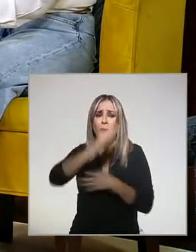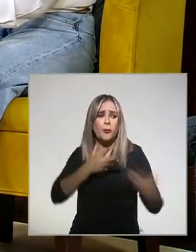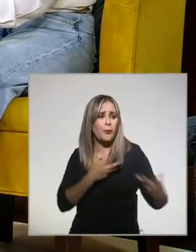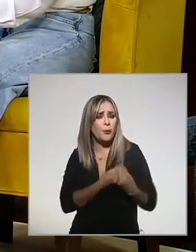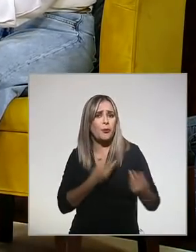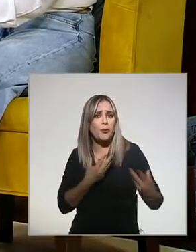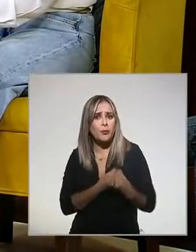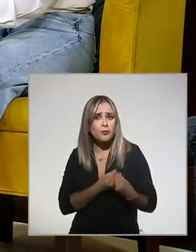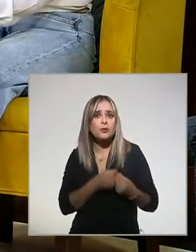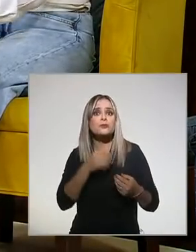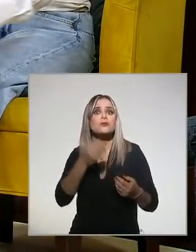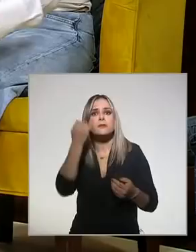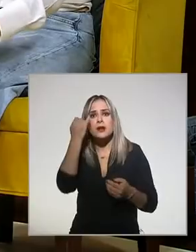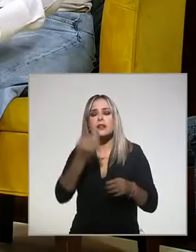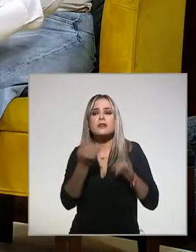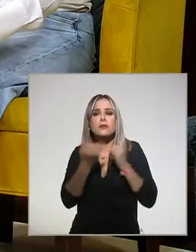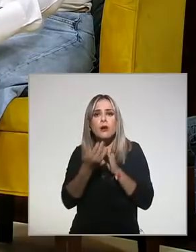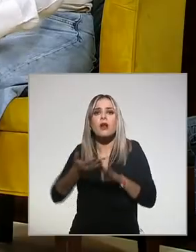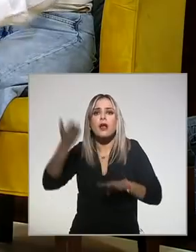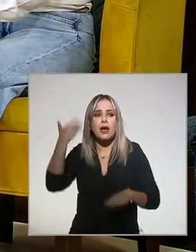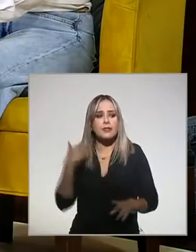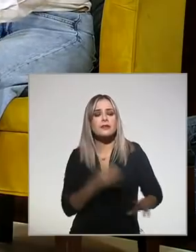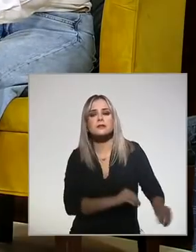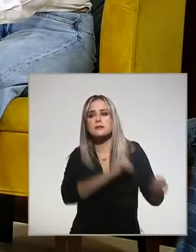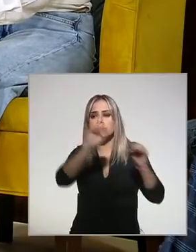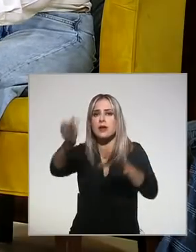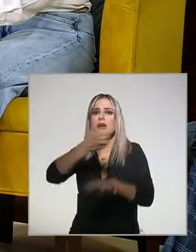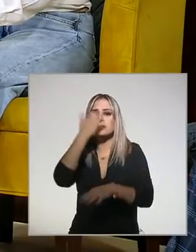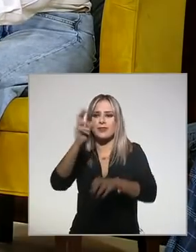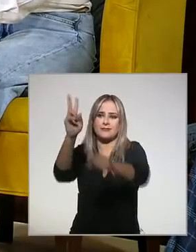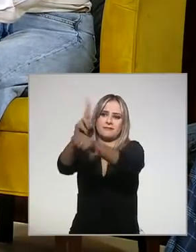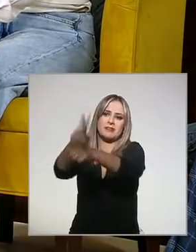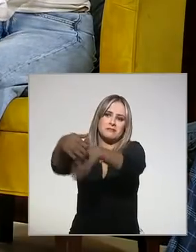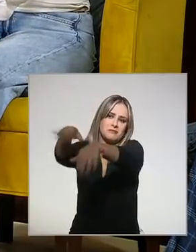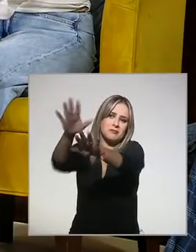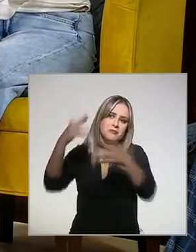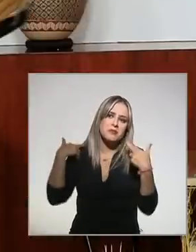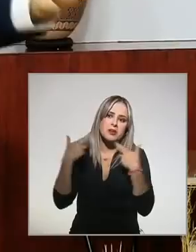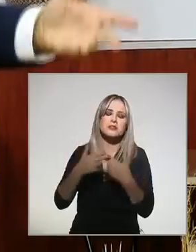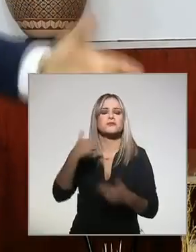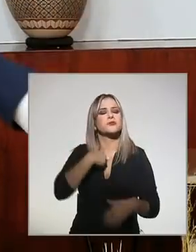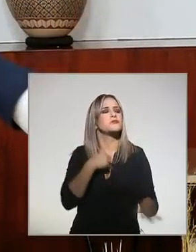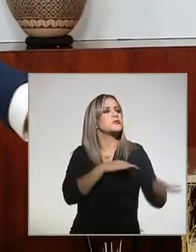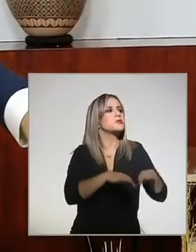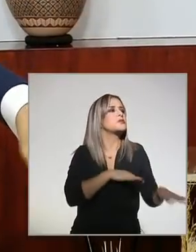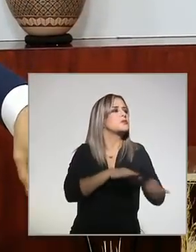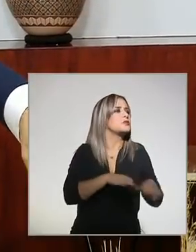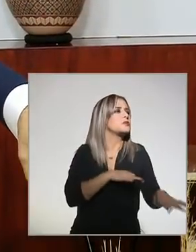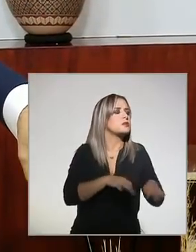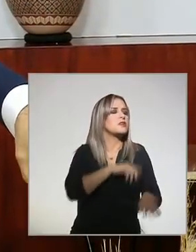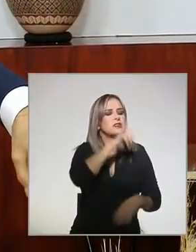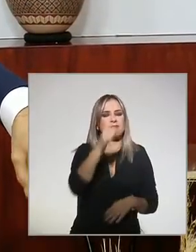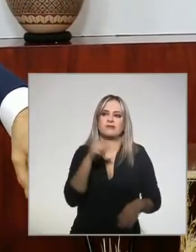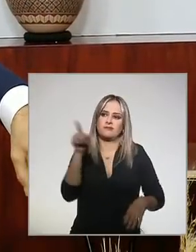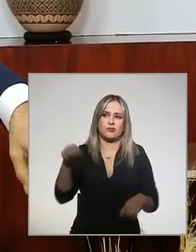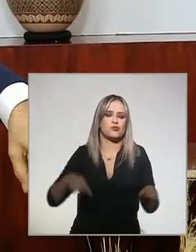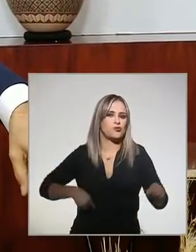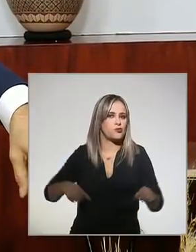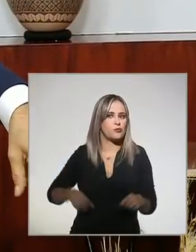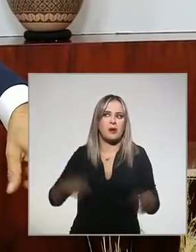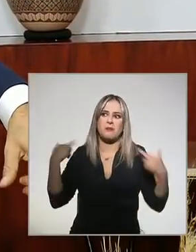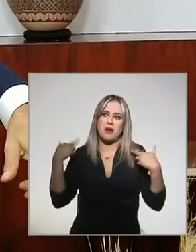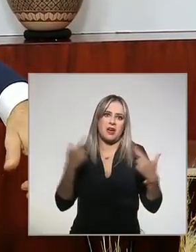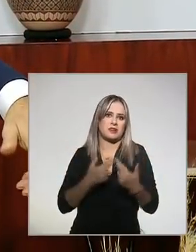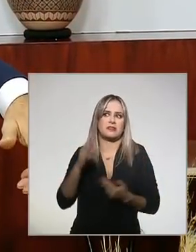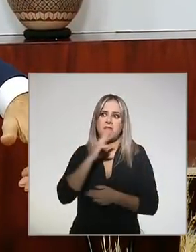hijos, ahora que los tengo aquí? O he solapado a mi hijo tantos años de que, echándole la culpa a la maestra de que debe de ser una mala